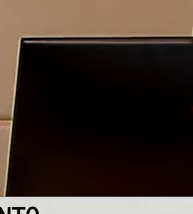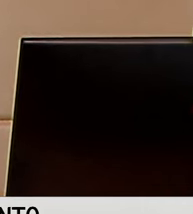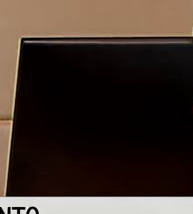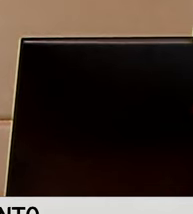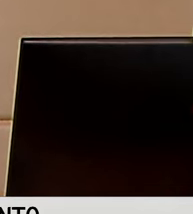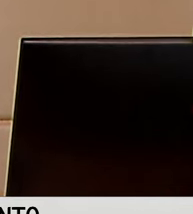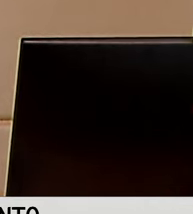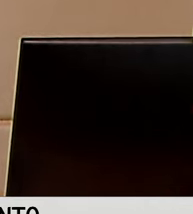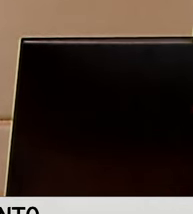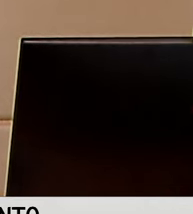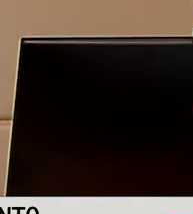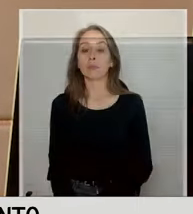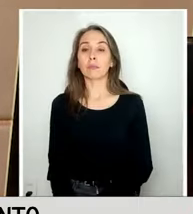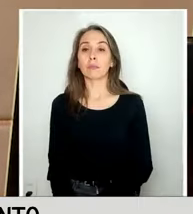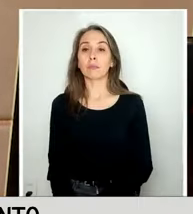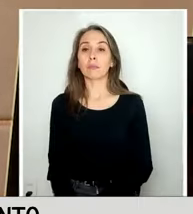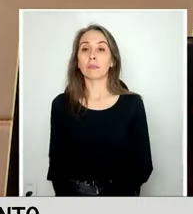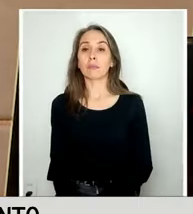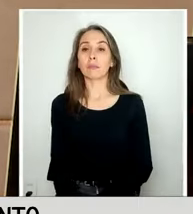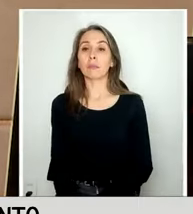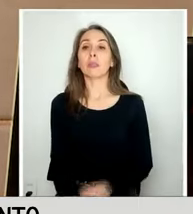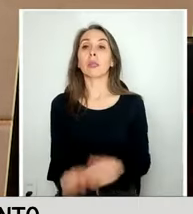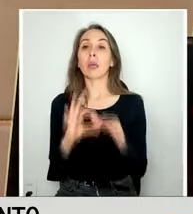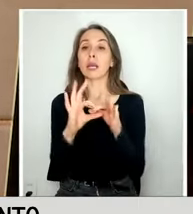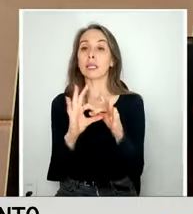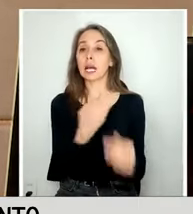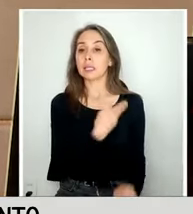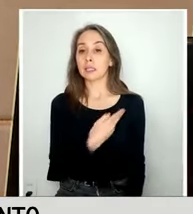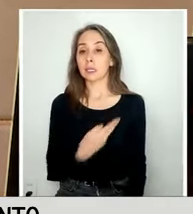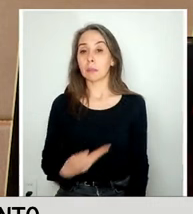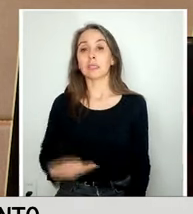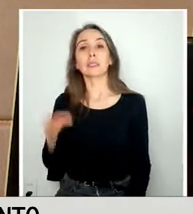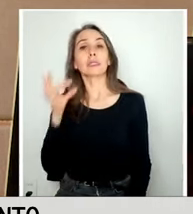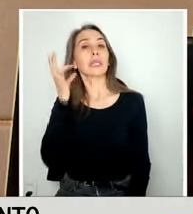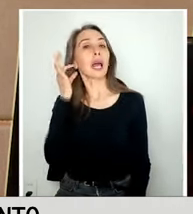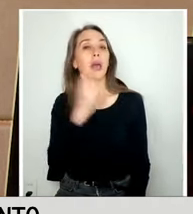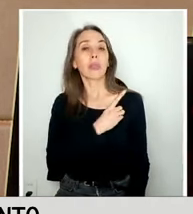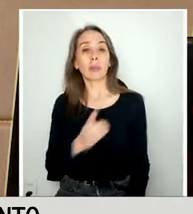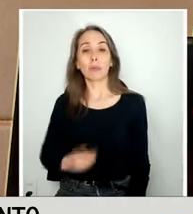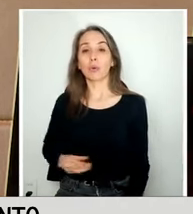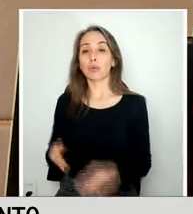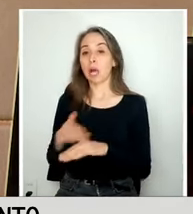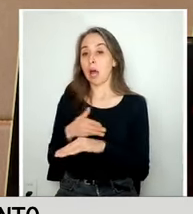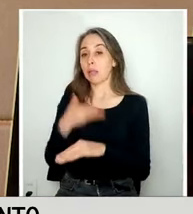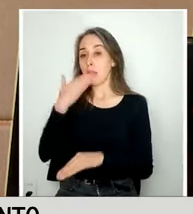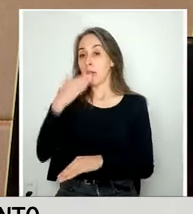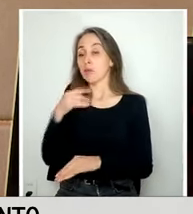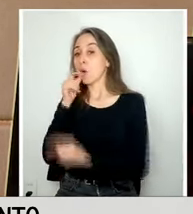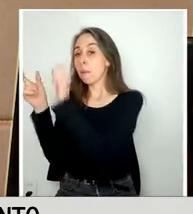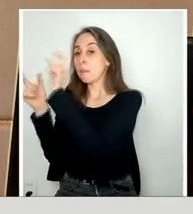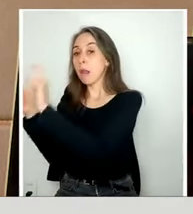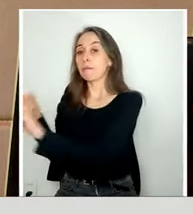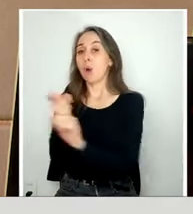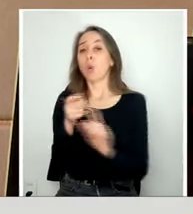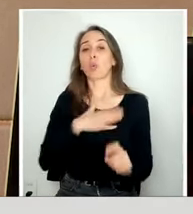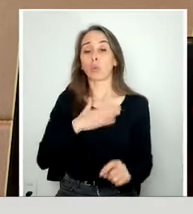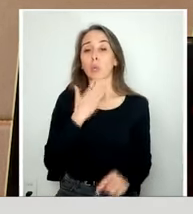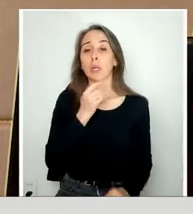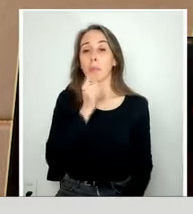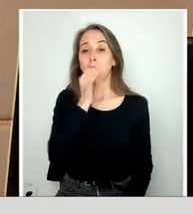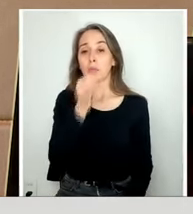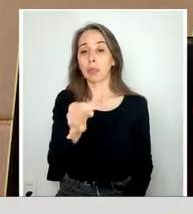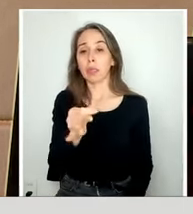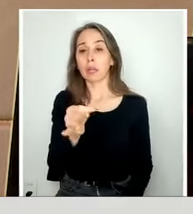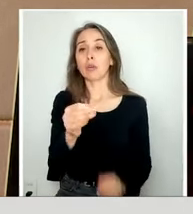Gracias presidente la verdad que respecto a lo que ha dicho la diputada que me antece hago propia las palabras Obviamente que esto es un proyecto que un avance pero quiero